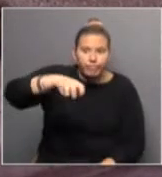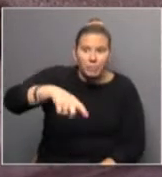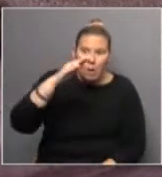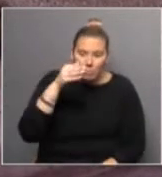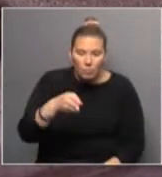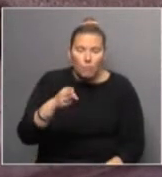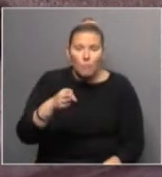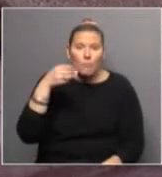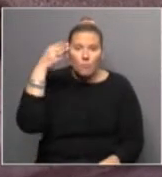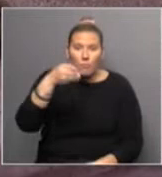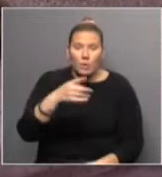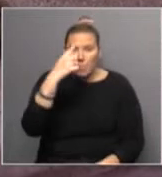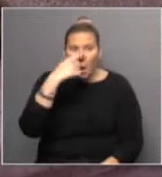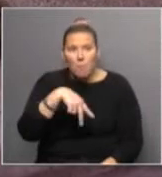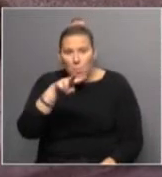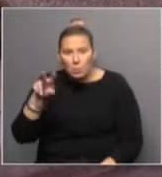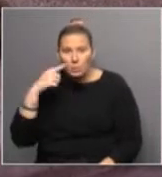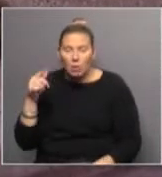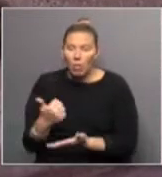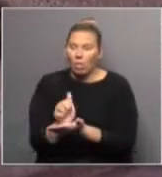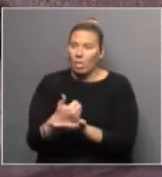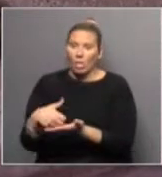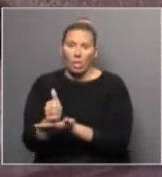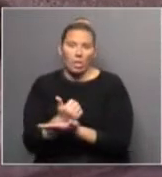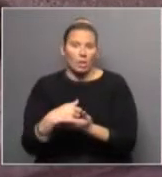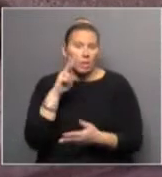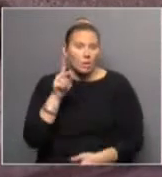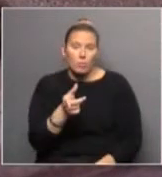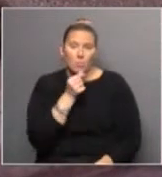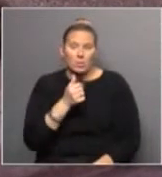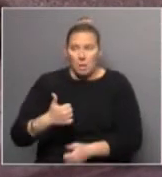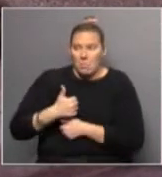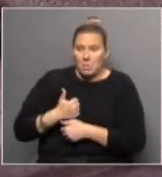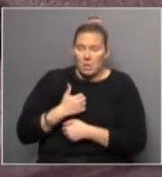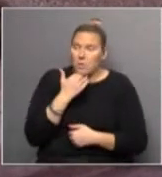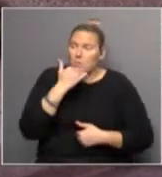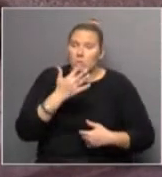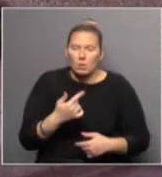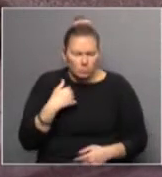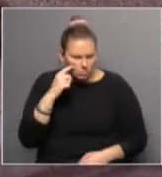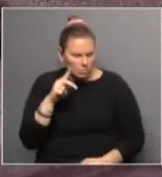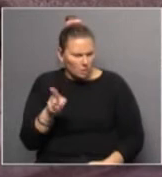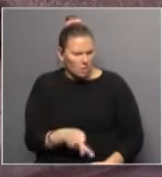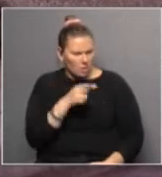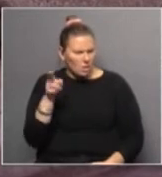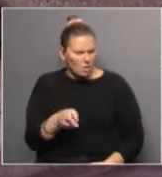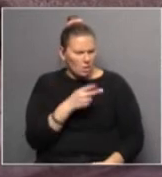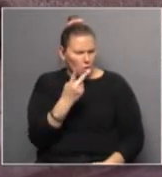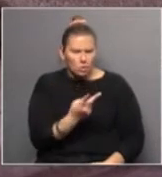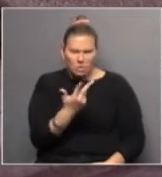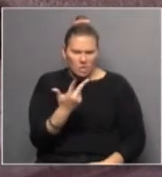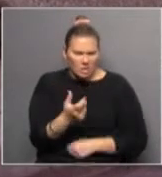hasta el museo y nos quedamos vagando por ahí hasta que nos vio un policía, un militar, no sé qué era, y le llamó la atención ver